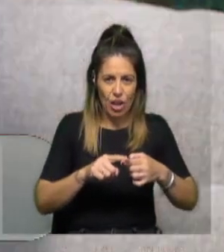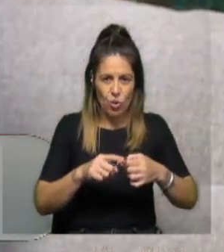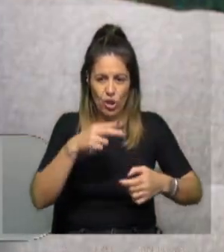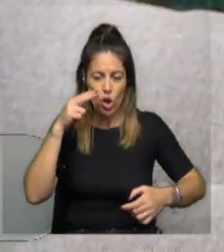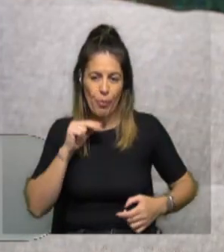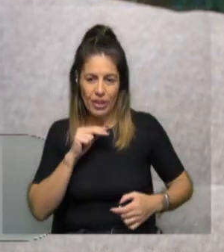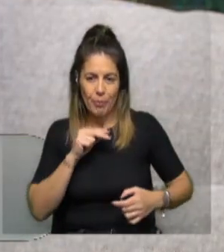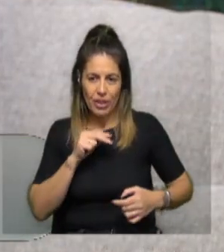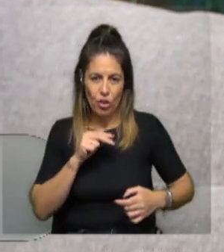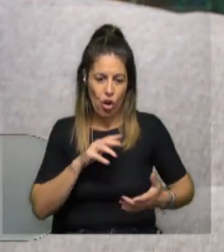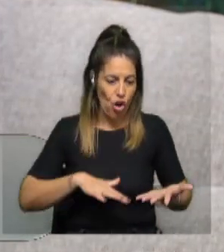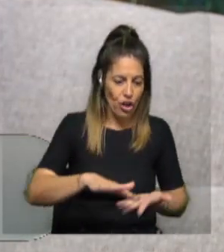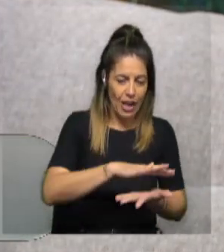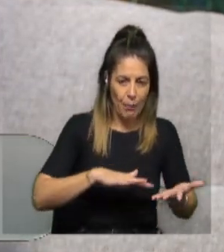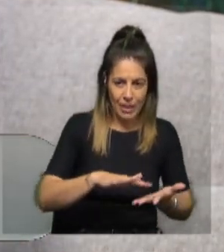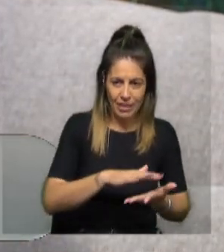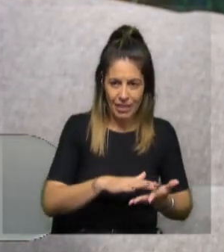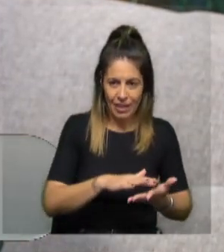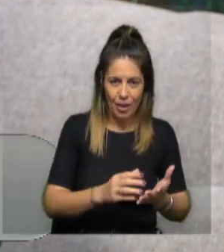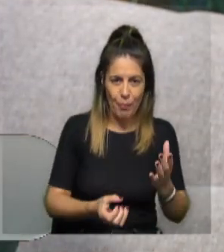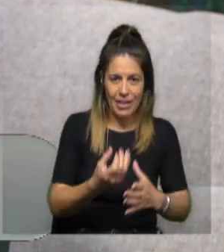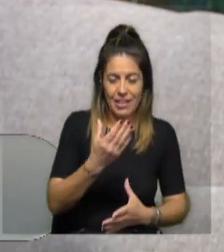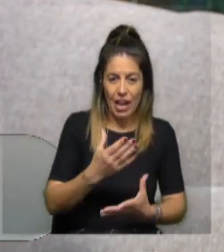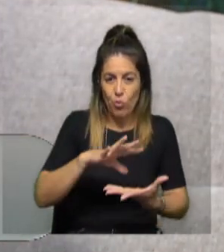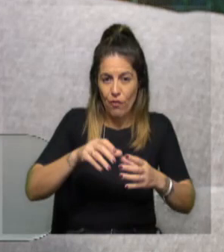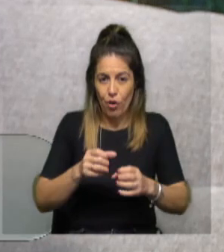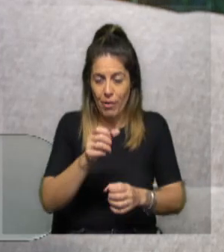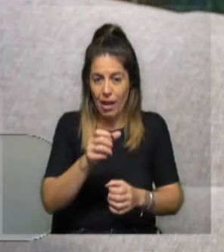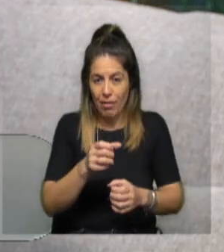una personalidad. ¿De acuerdo? El temperamento